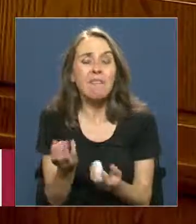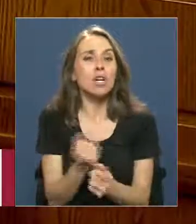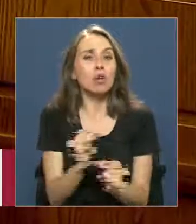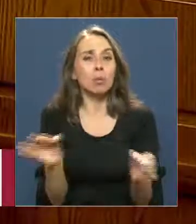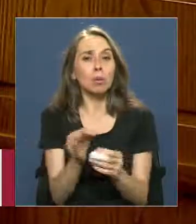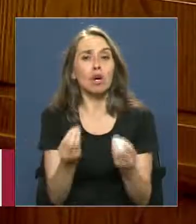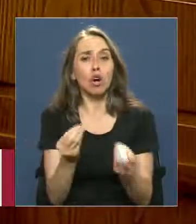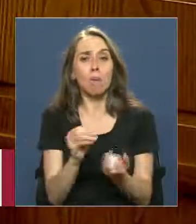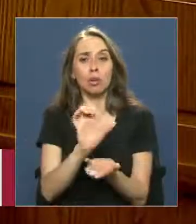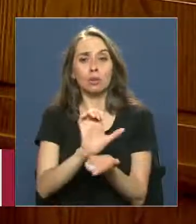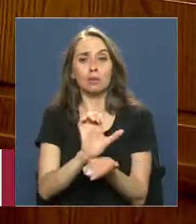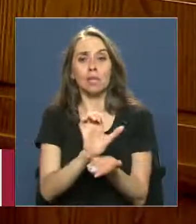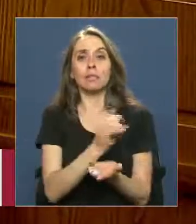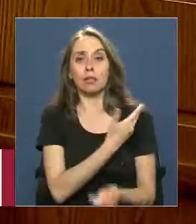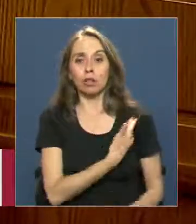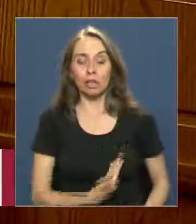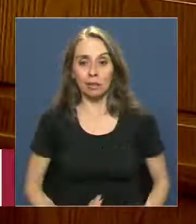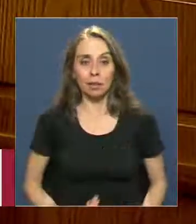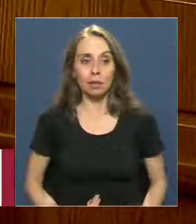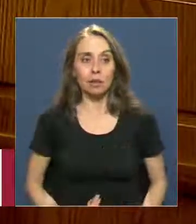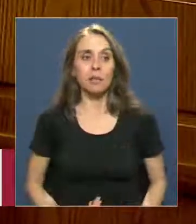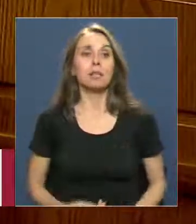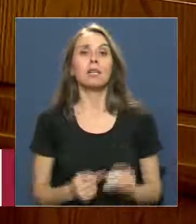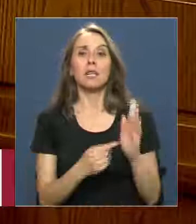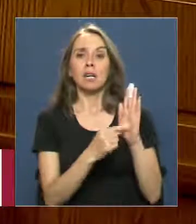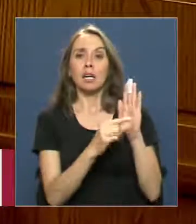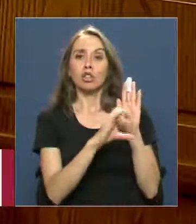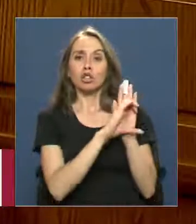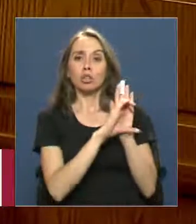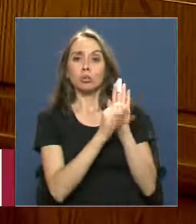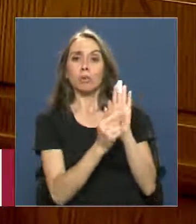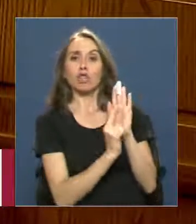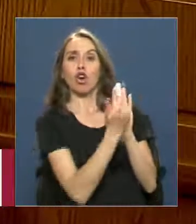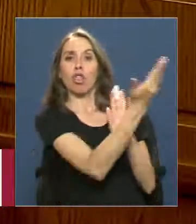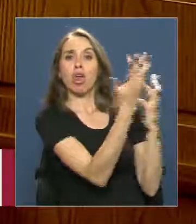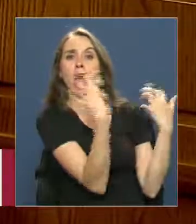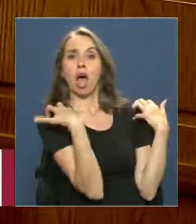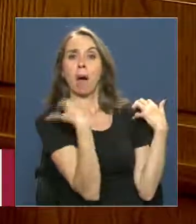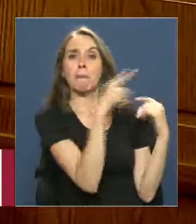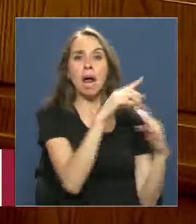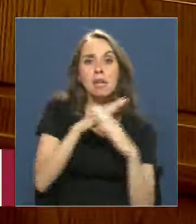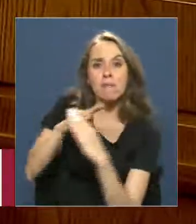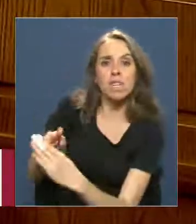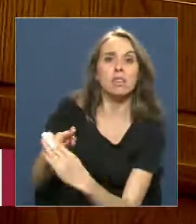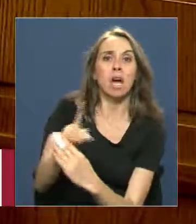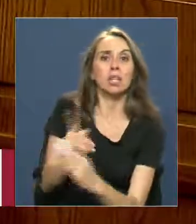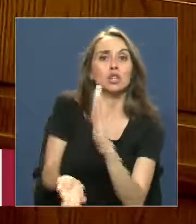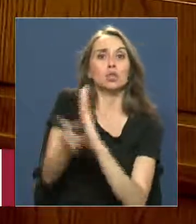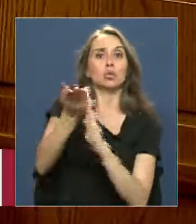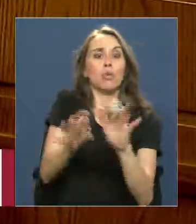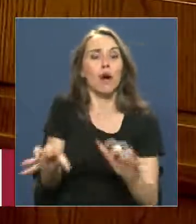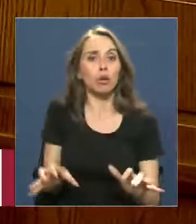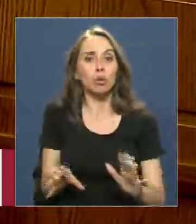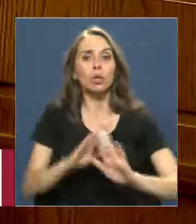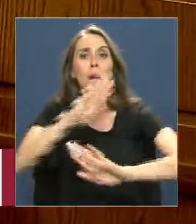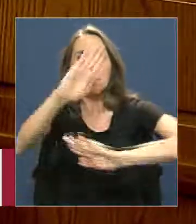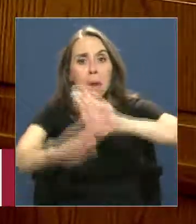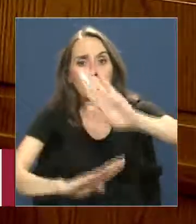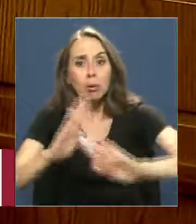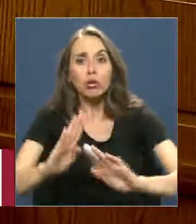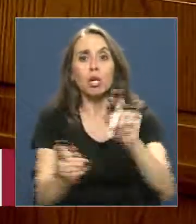el Estado y el Gobierno no tengan facultades para evitar que se produzca eso, para proteger a la